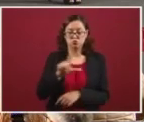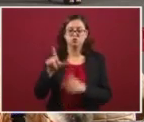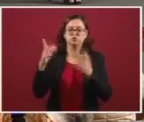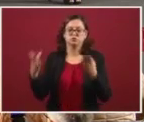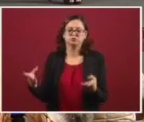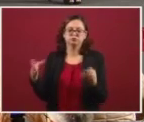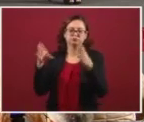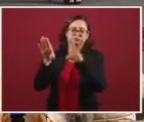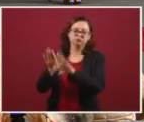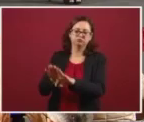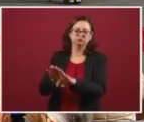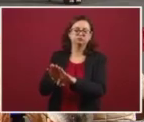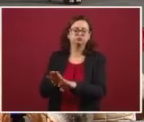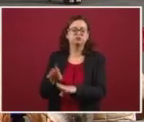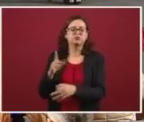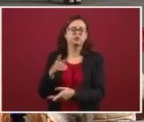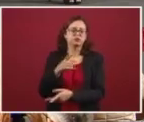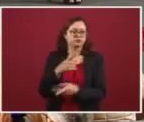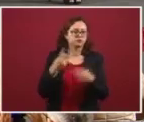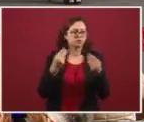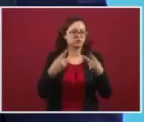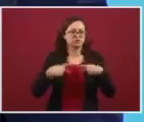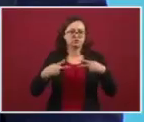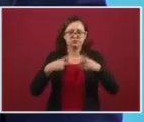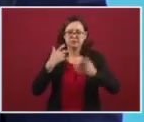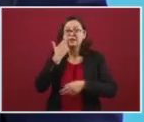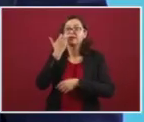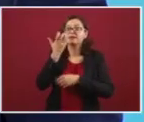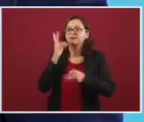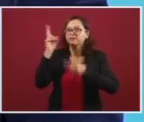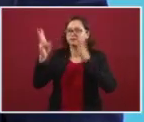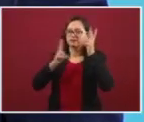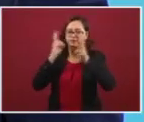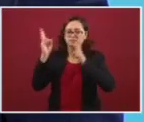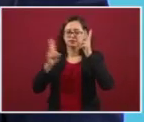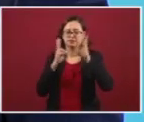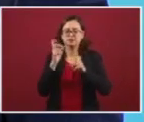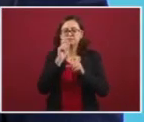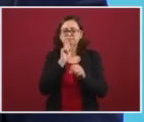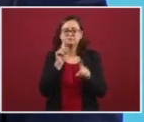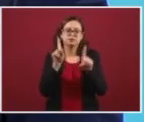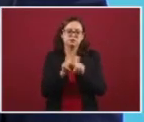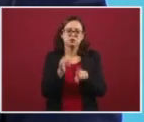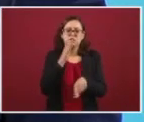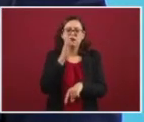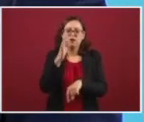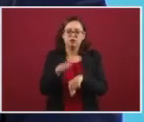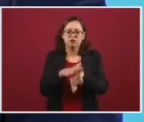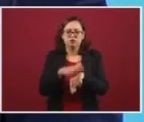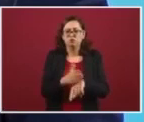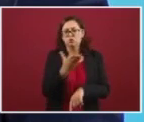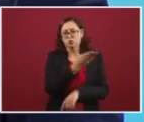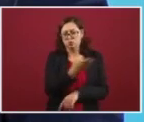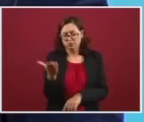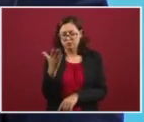tuvimos un gran número de visitantes. Comentarles también, para quien tenga bien visitar la exposición,